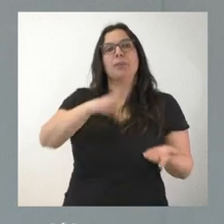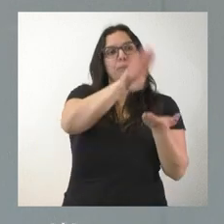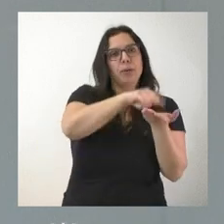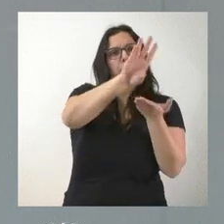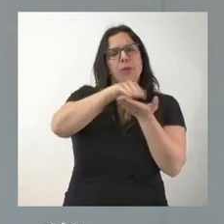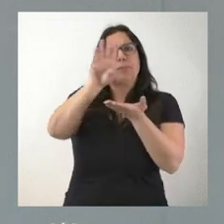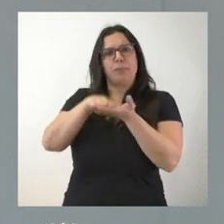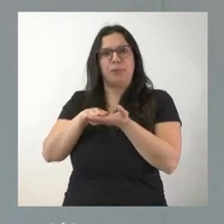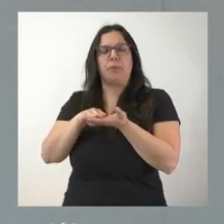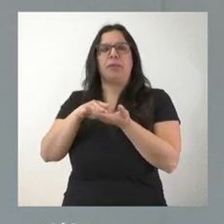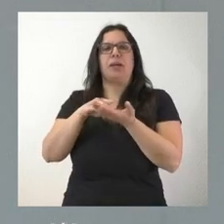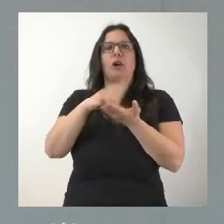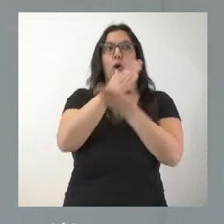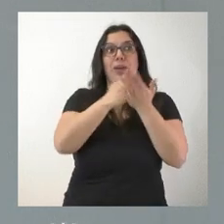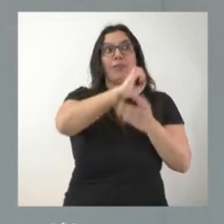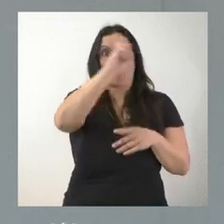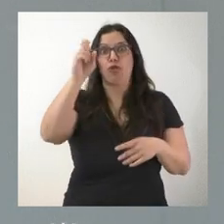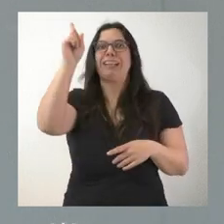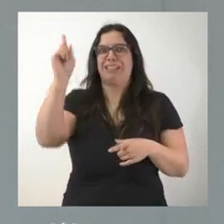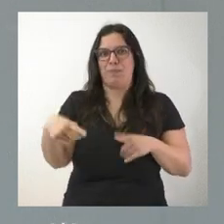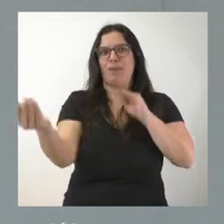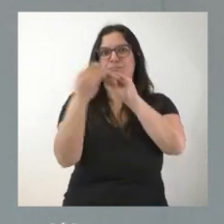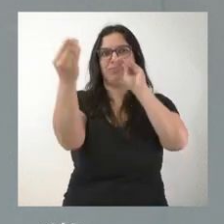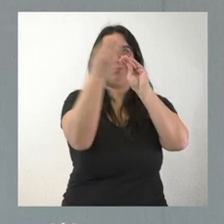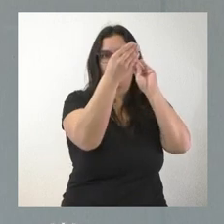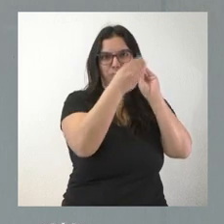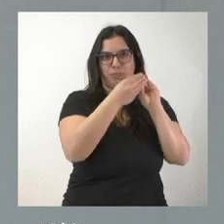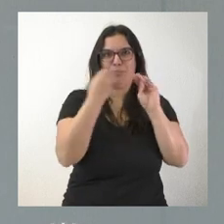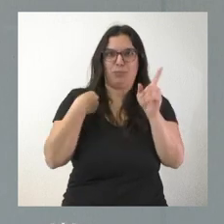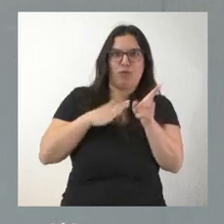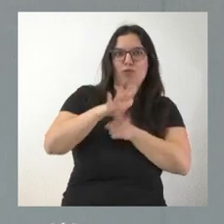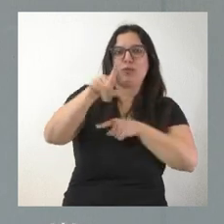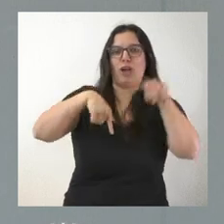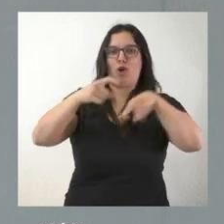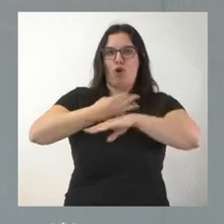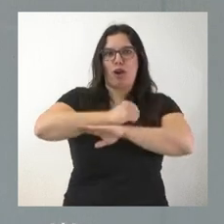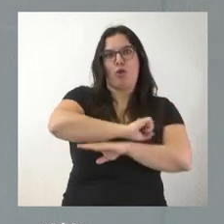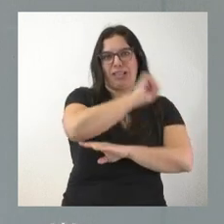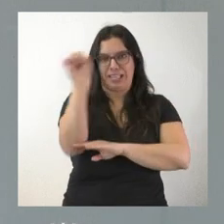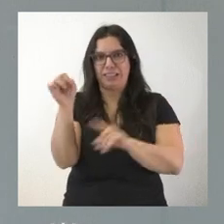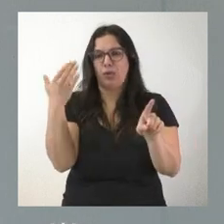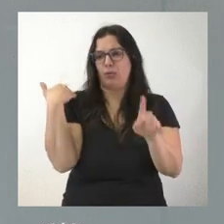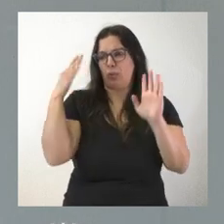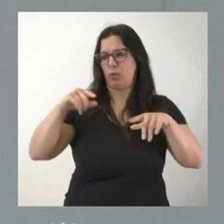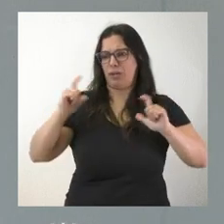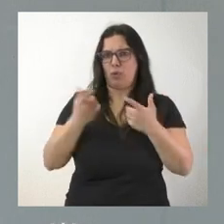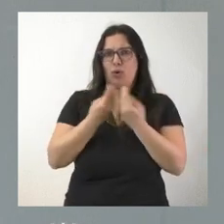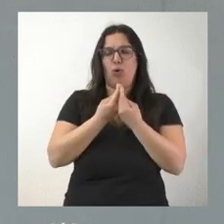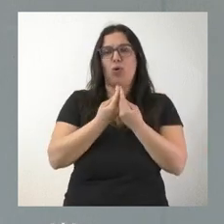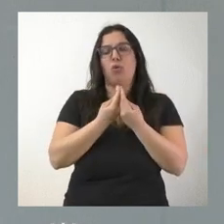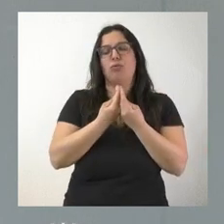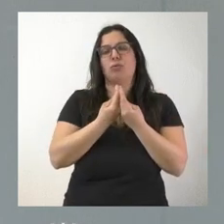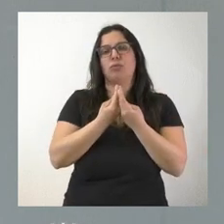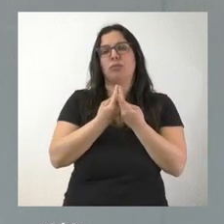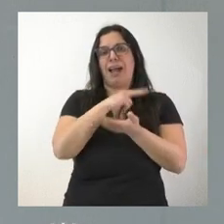una posición de varias comunidades autónomas de ese corredor Atlántico con la que nos reunimos frecuencia la última que ya reuniones fue con la